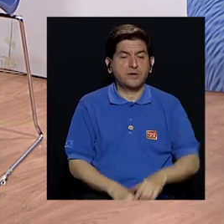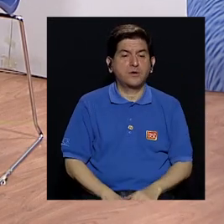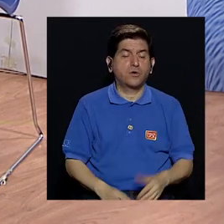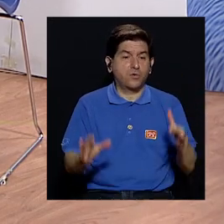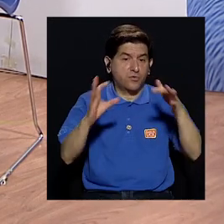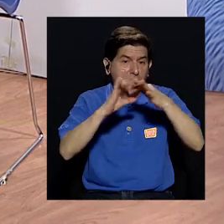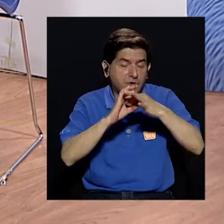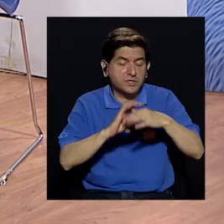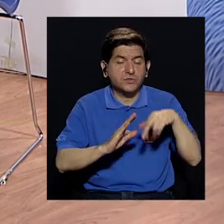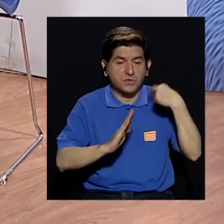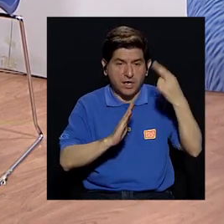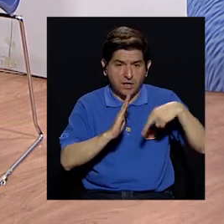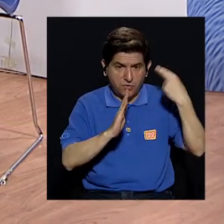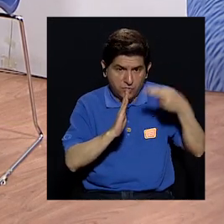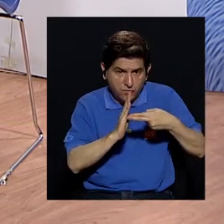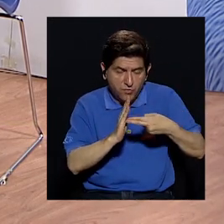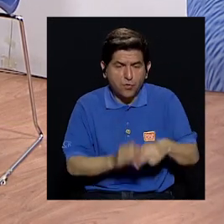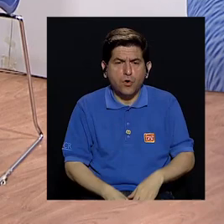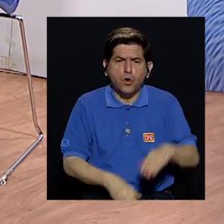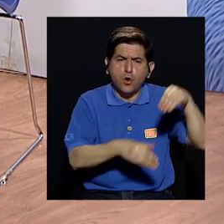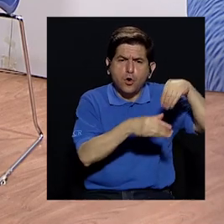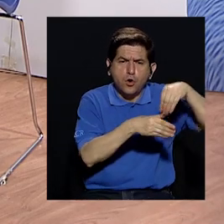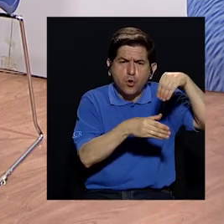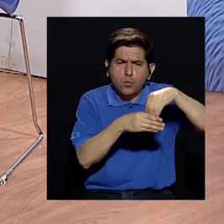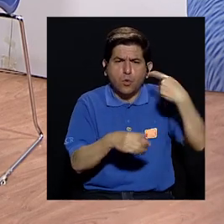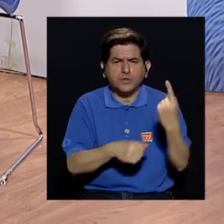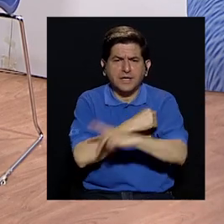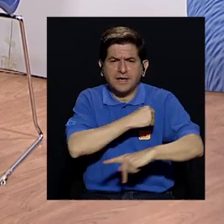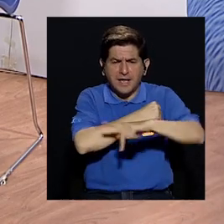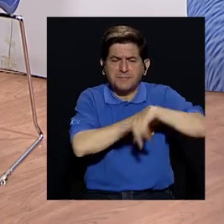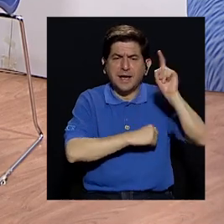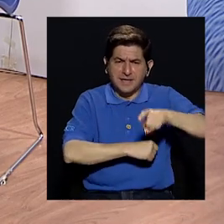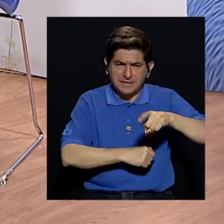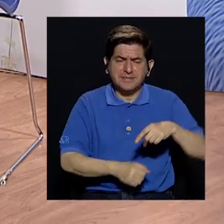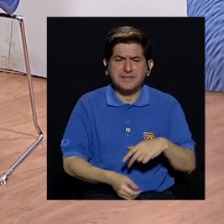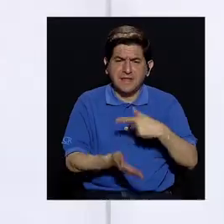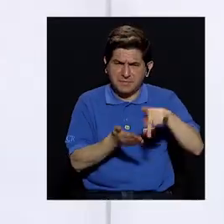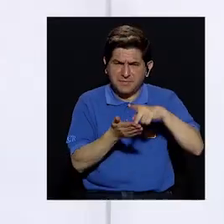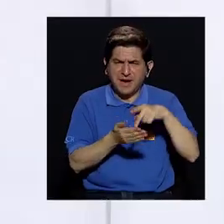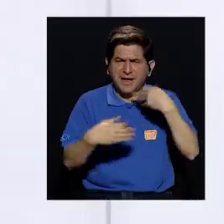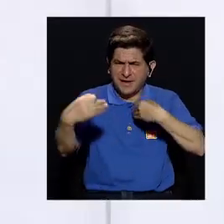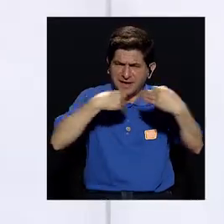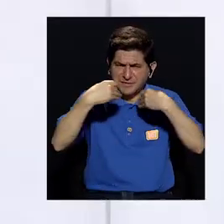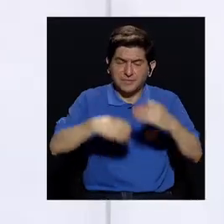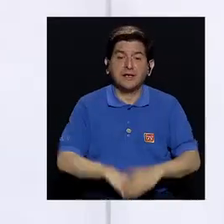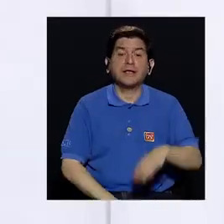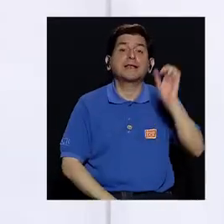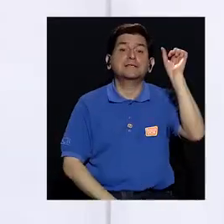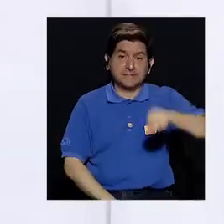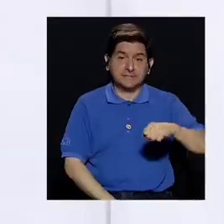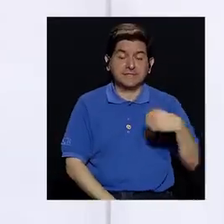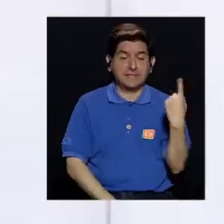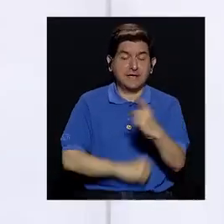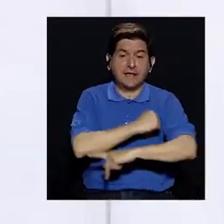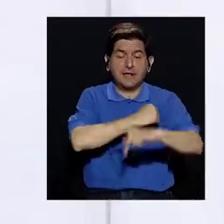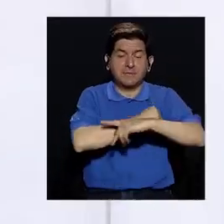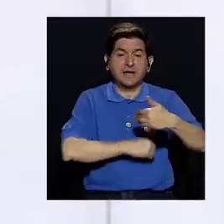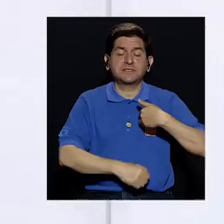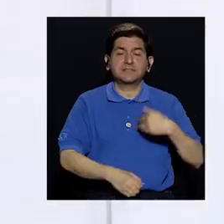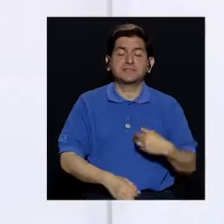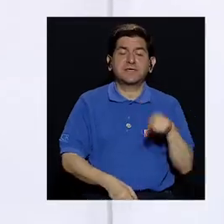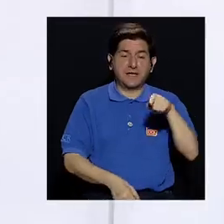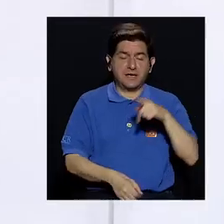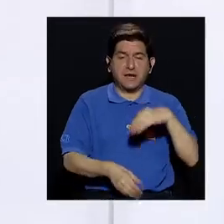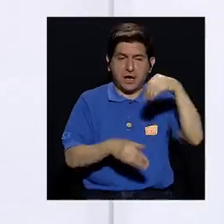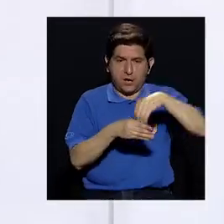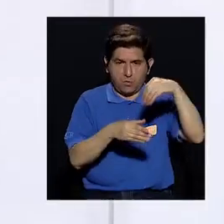pregunta sobre el papel de cada uno de los gobiernos hay una cuota que cada país debe de explicar cada país tiene j y